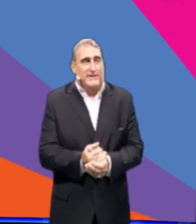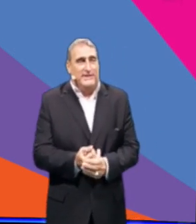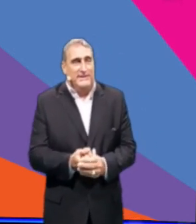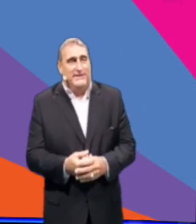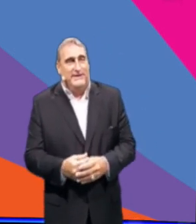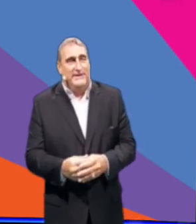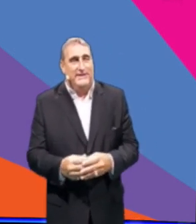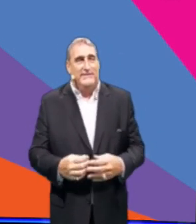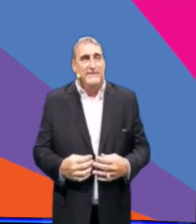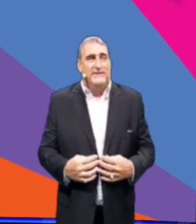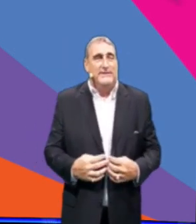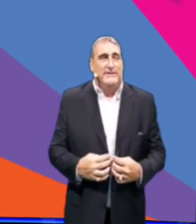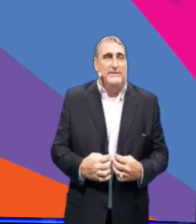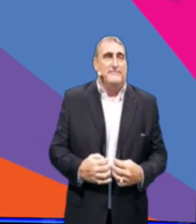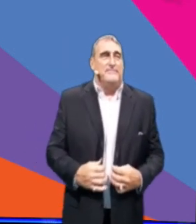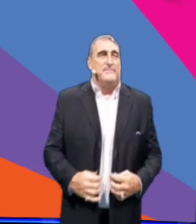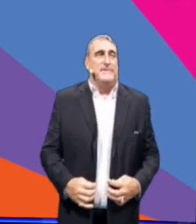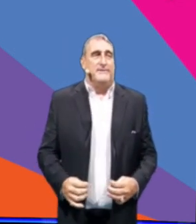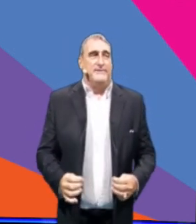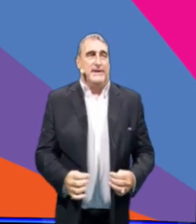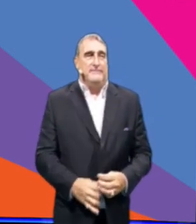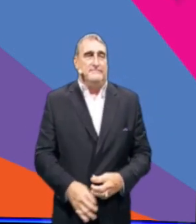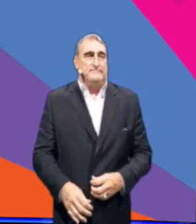Corte, corte, corte, corte, corte. Dígale a Sebastián que corte. Cortado. Y